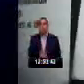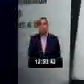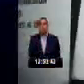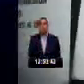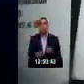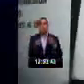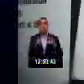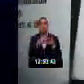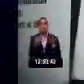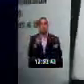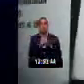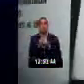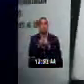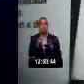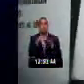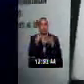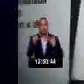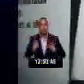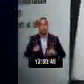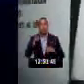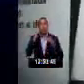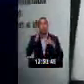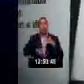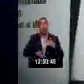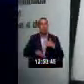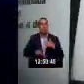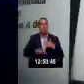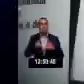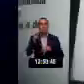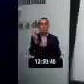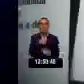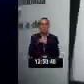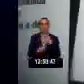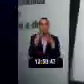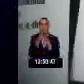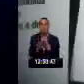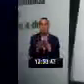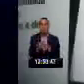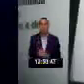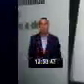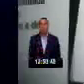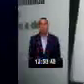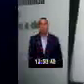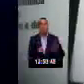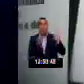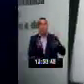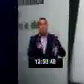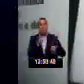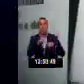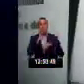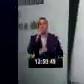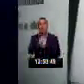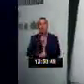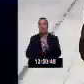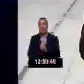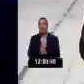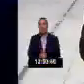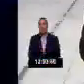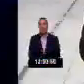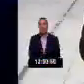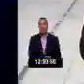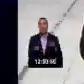años. Productos de uso o consumo humano caducados, será sancionada con pena privativa de libertad de 6 meses a 1